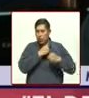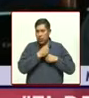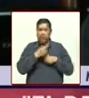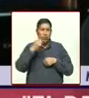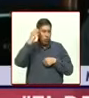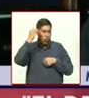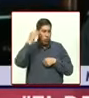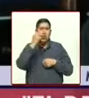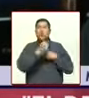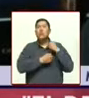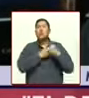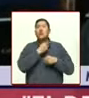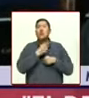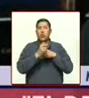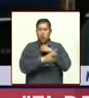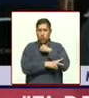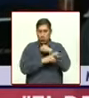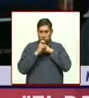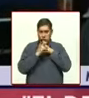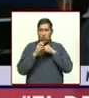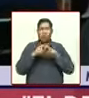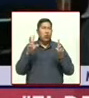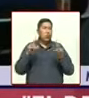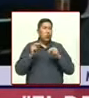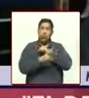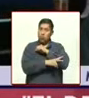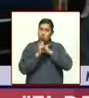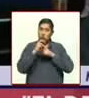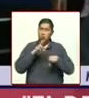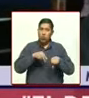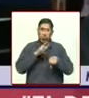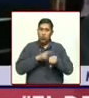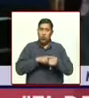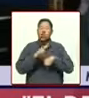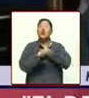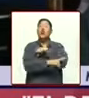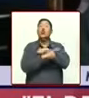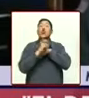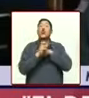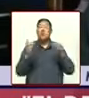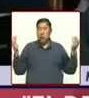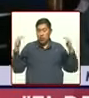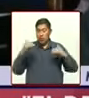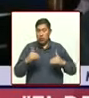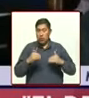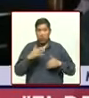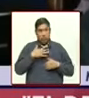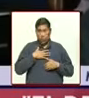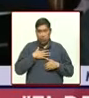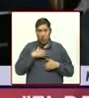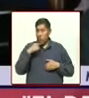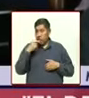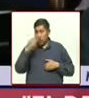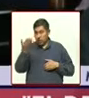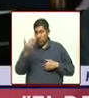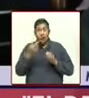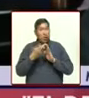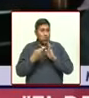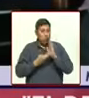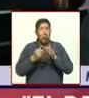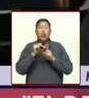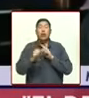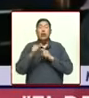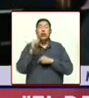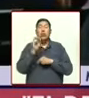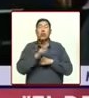sido víctima de un robo, pero no un robo común, sino un robo agravado. Y no lo dice el suscrito, sino lo dice la norma. El